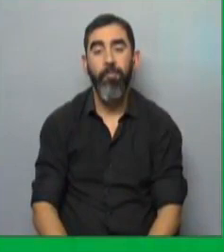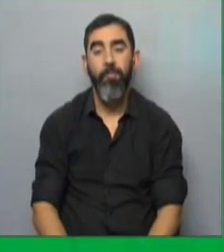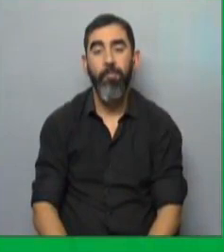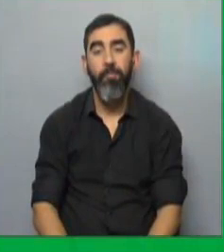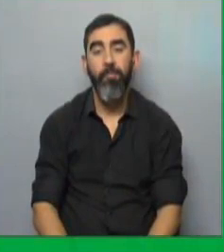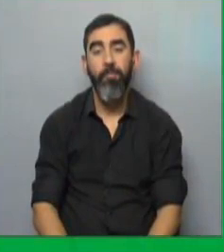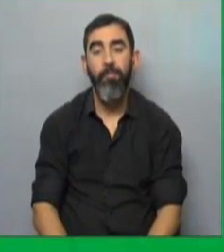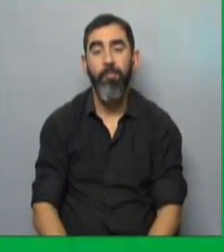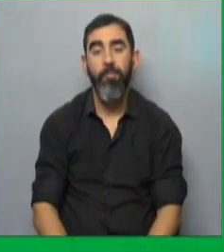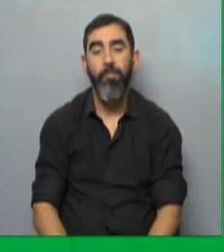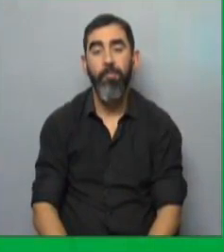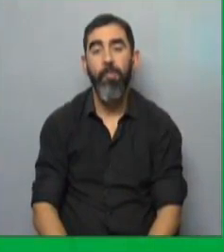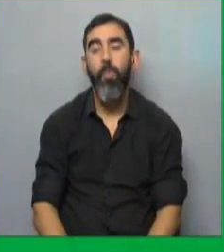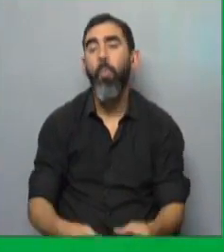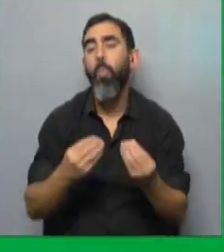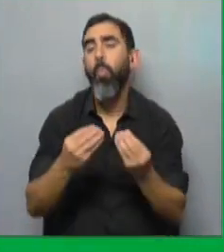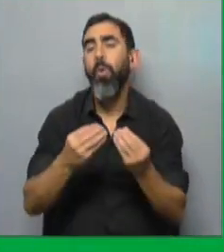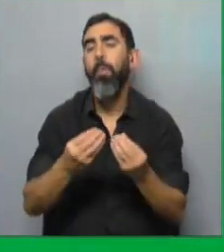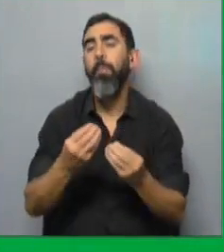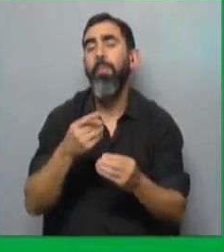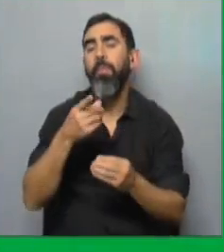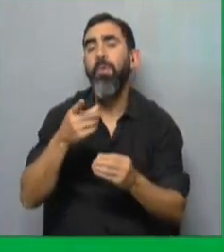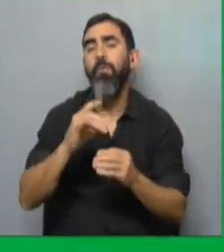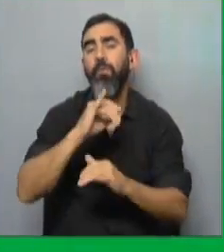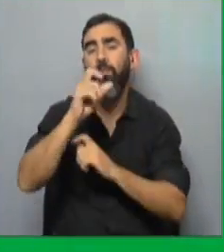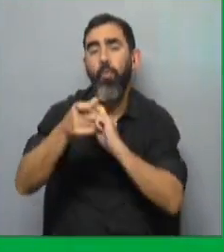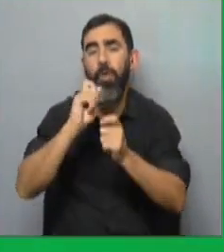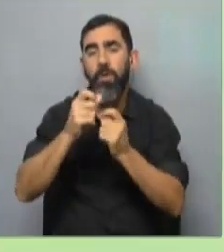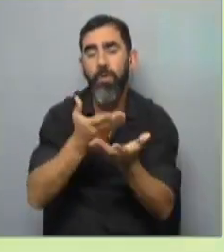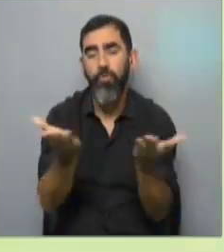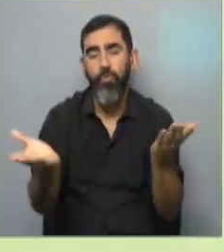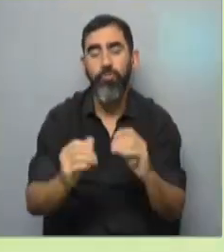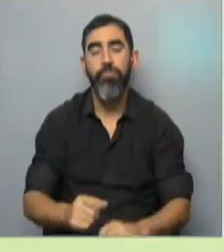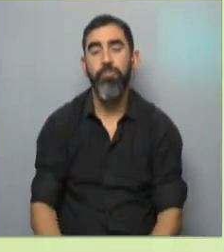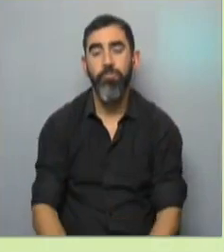Y ahora le vamos a comentar cuál es la portada de nuestro informativo.